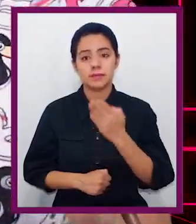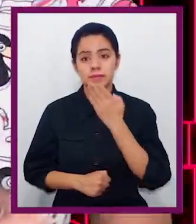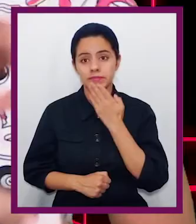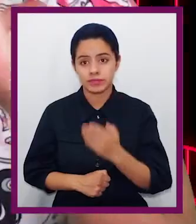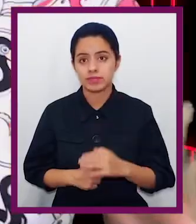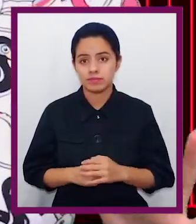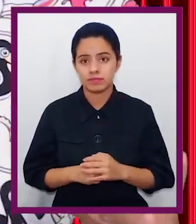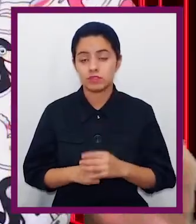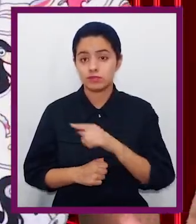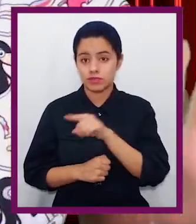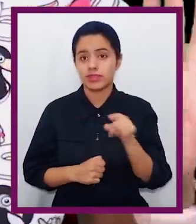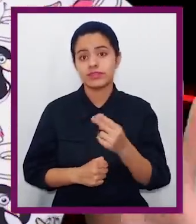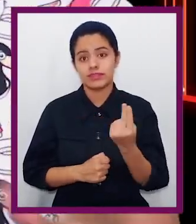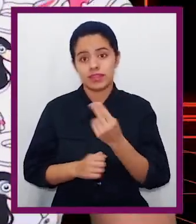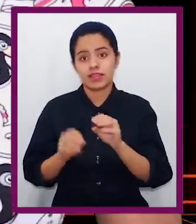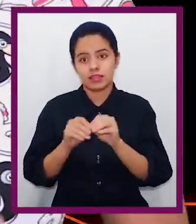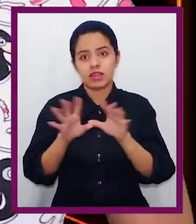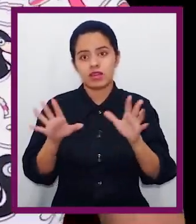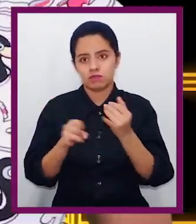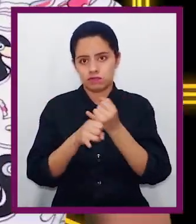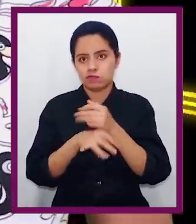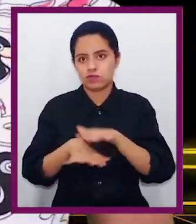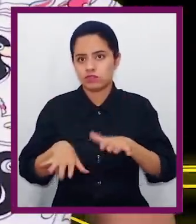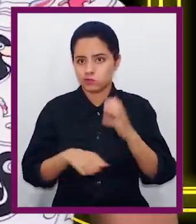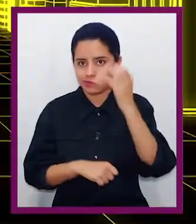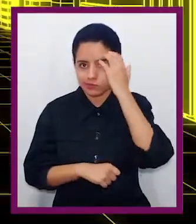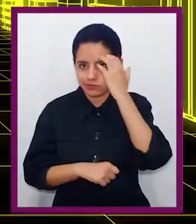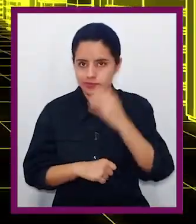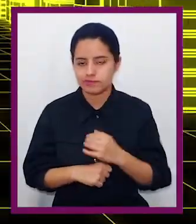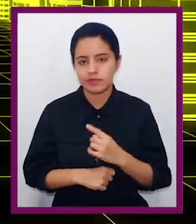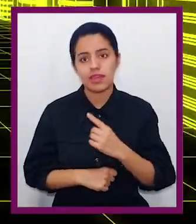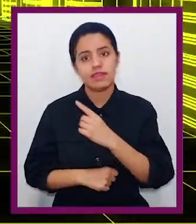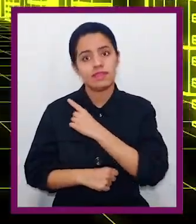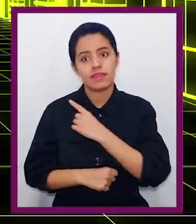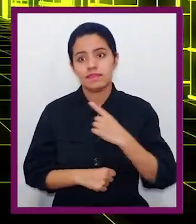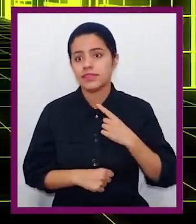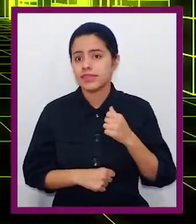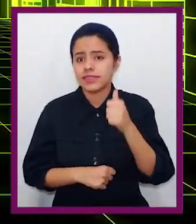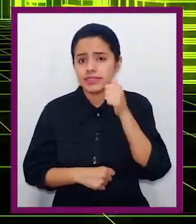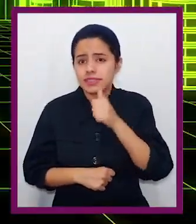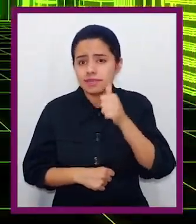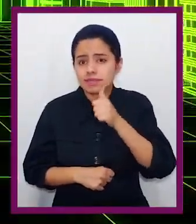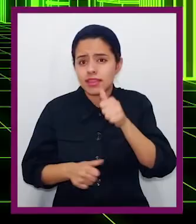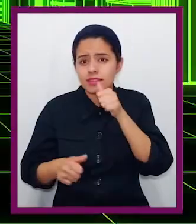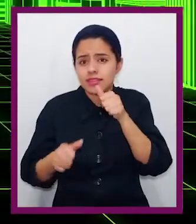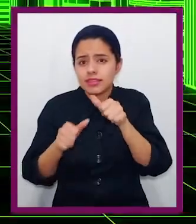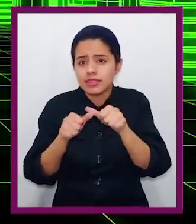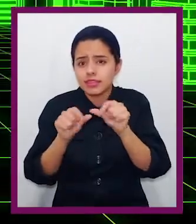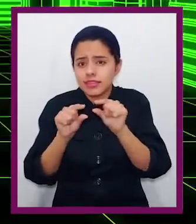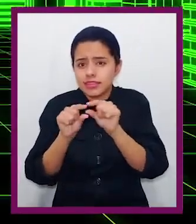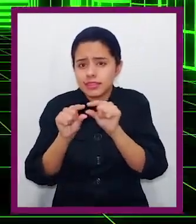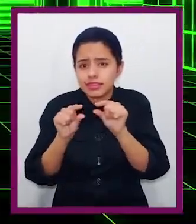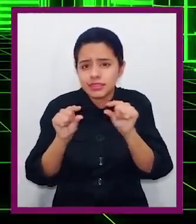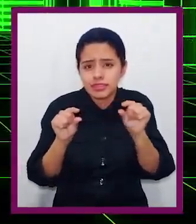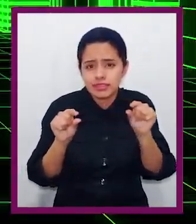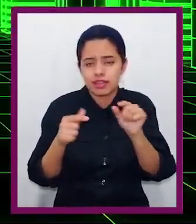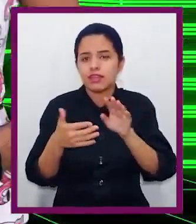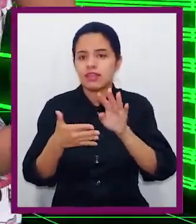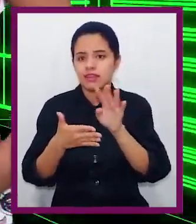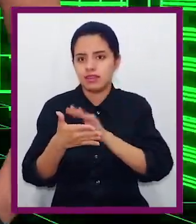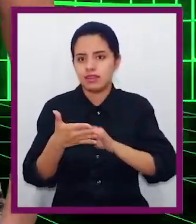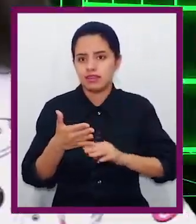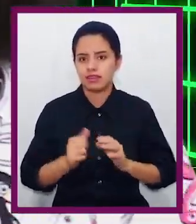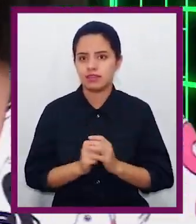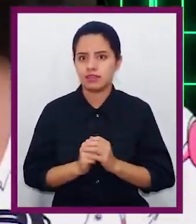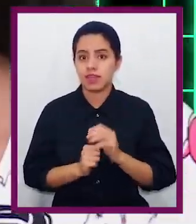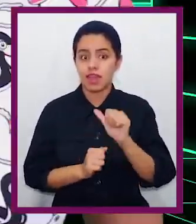Muy bien, que no nos quede duda de toda esta información. Y de que debemos leer siempre las letritas chiquitas. ¡Ay, Dios